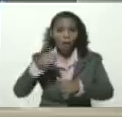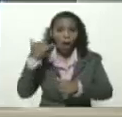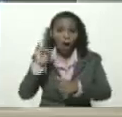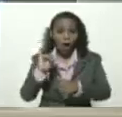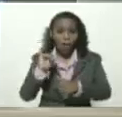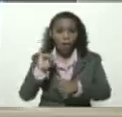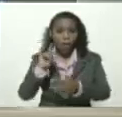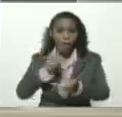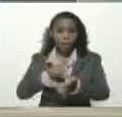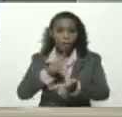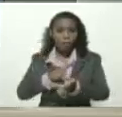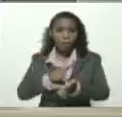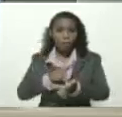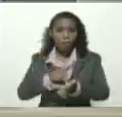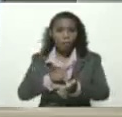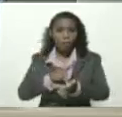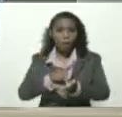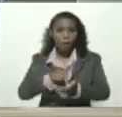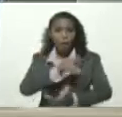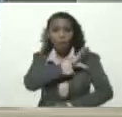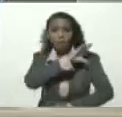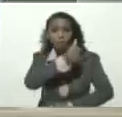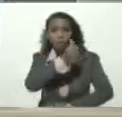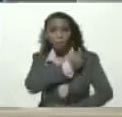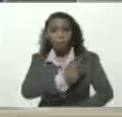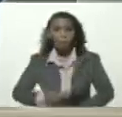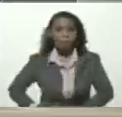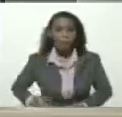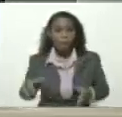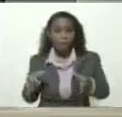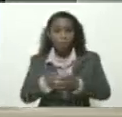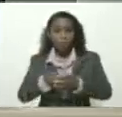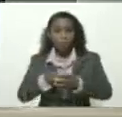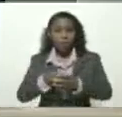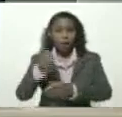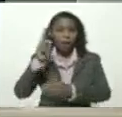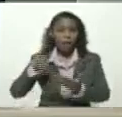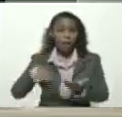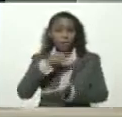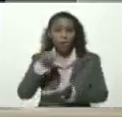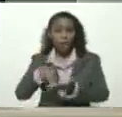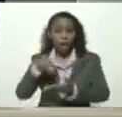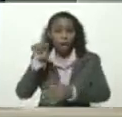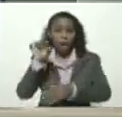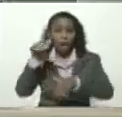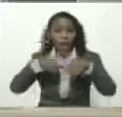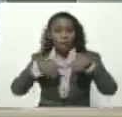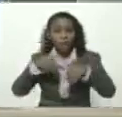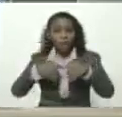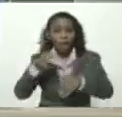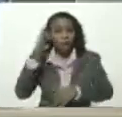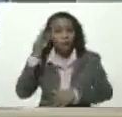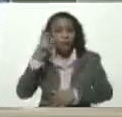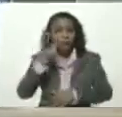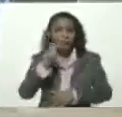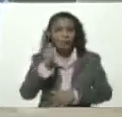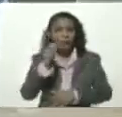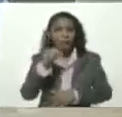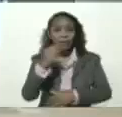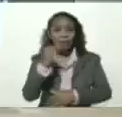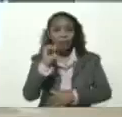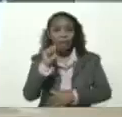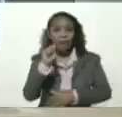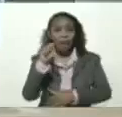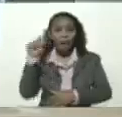la rectora presidenta de la Junta Nacional Electoral, Tania D'Amelio. Se